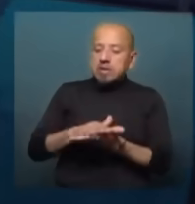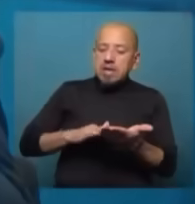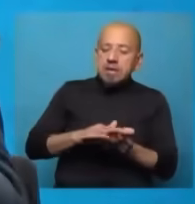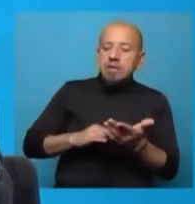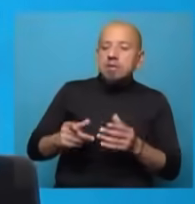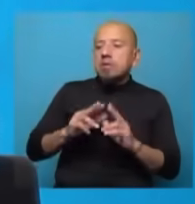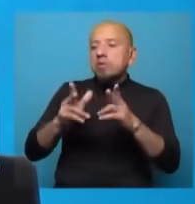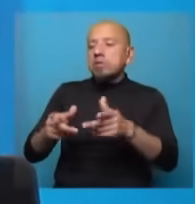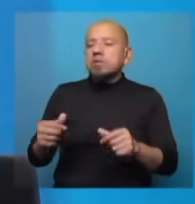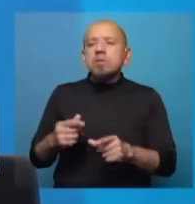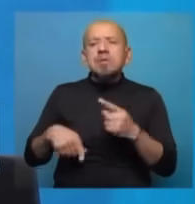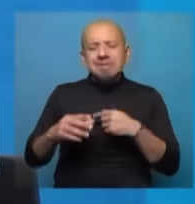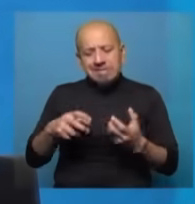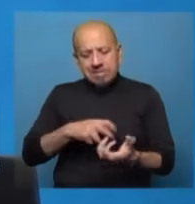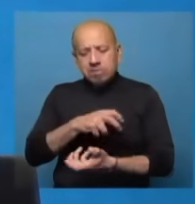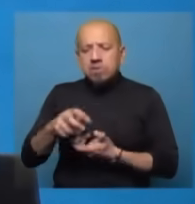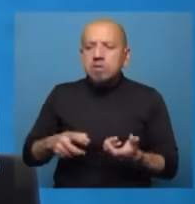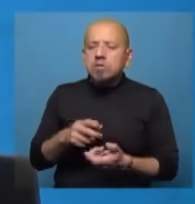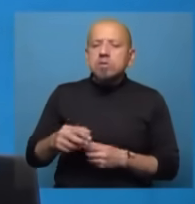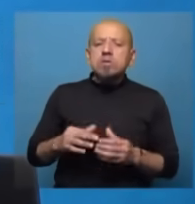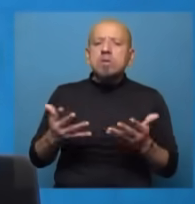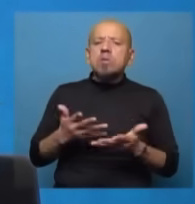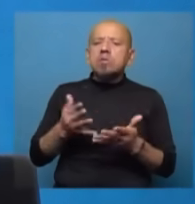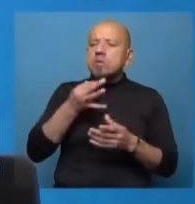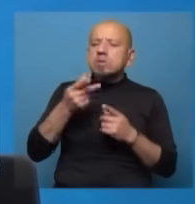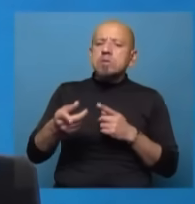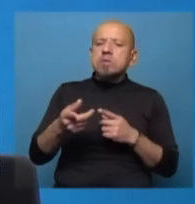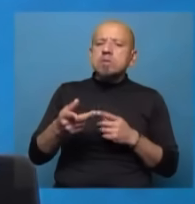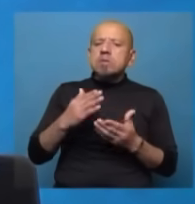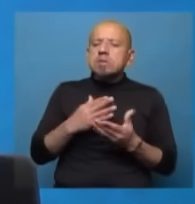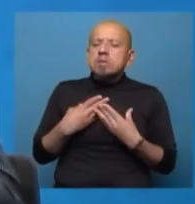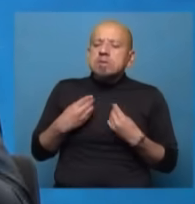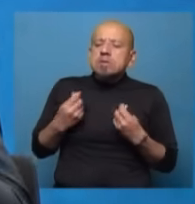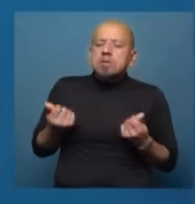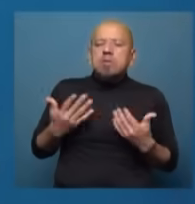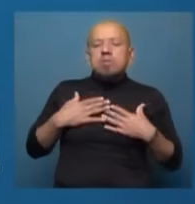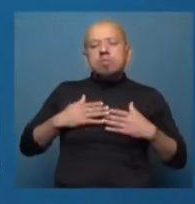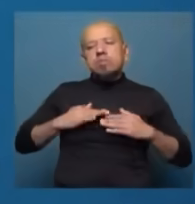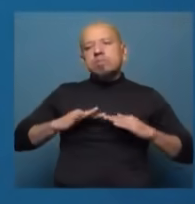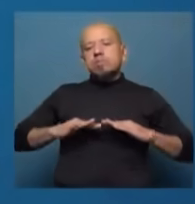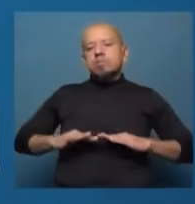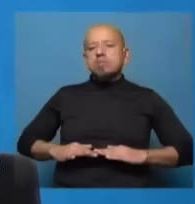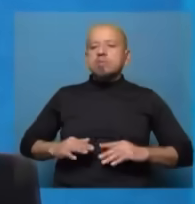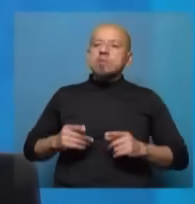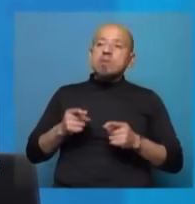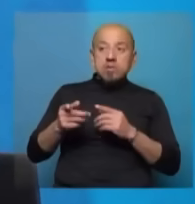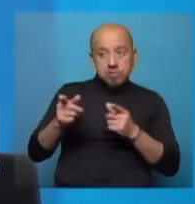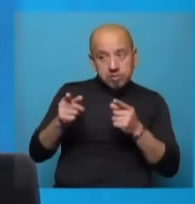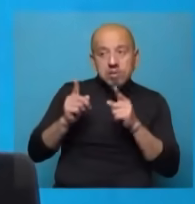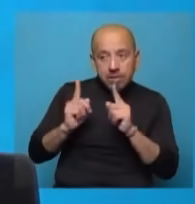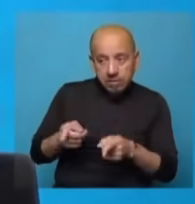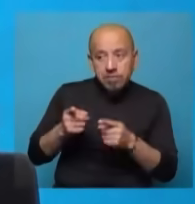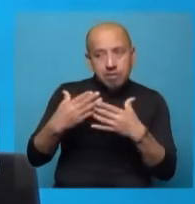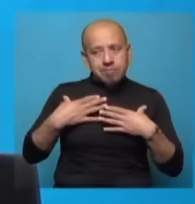hecho es super complejo todo esto no Ahora cuando decís las víctimas sienten como ese alivio Supongo que para vos también eso debe ser una